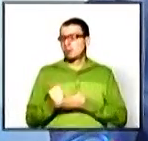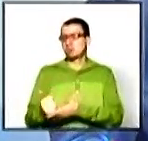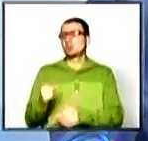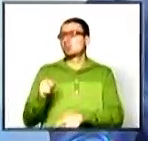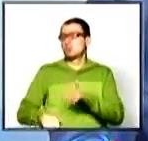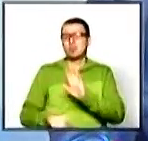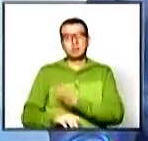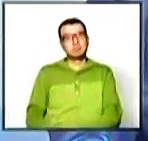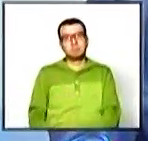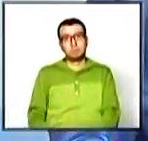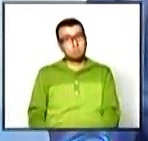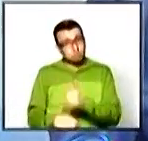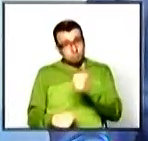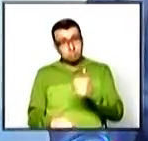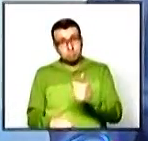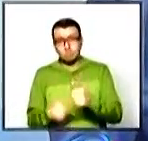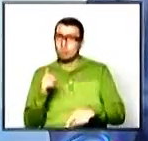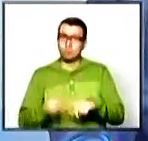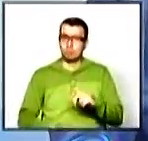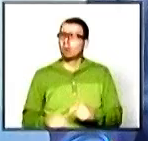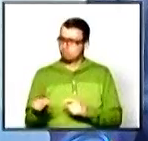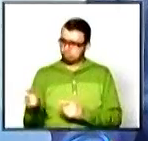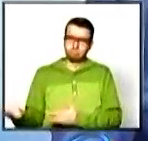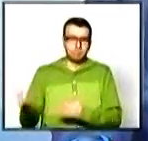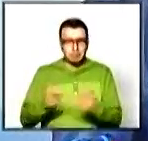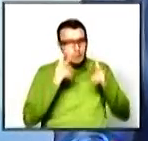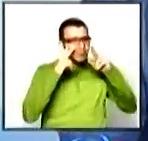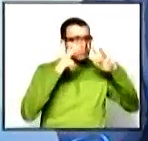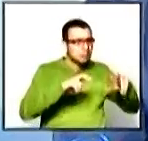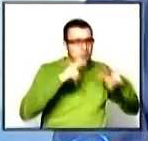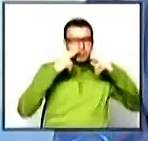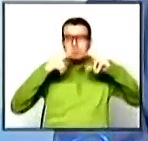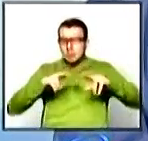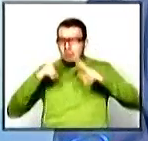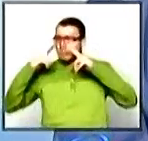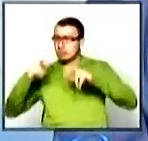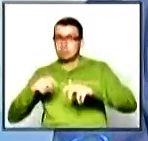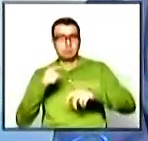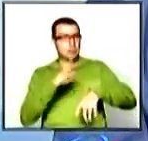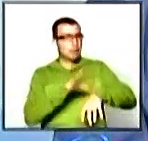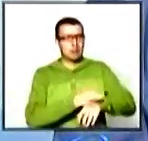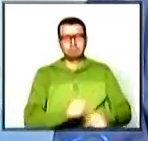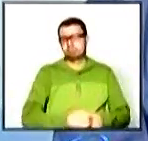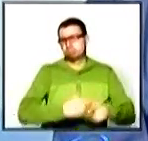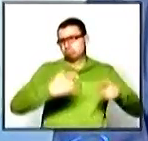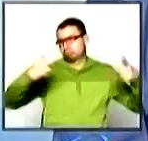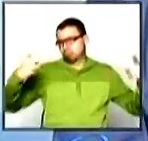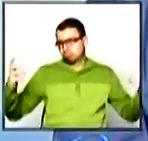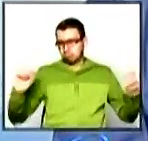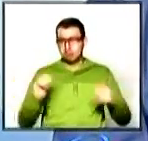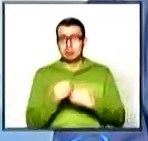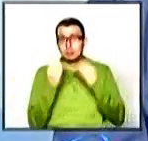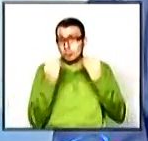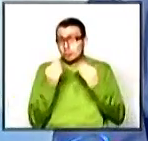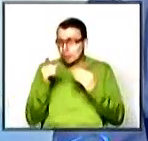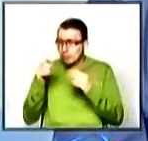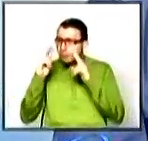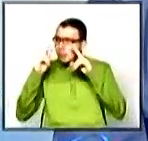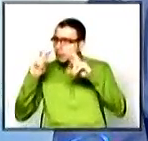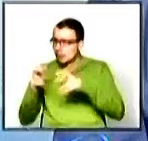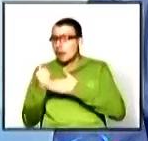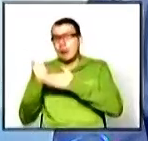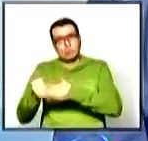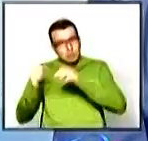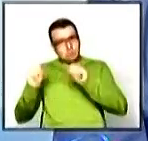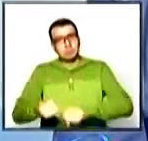tiene cura. No, la ciencia médica es muy grande y yo quiero que todos